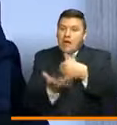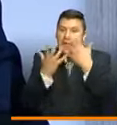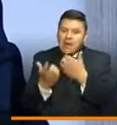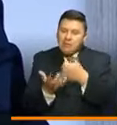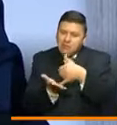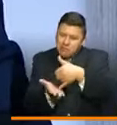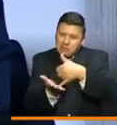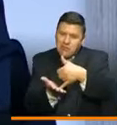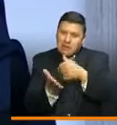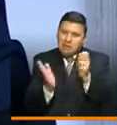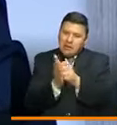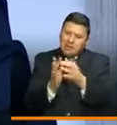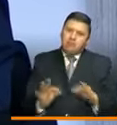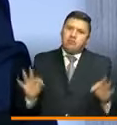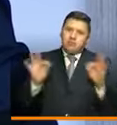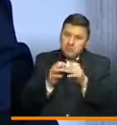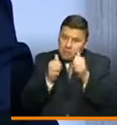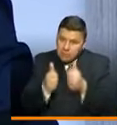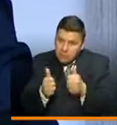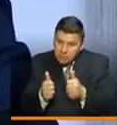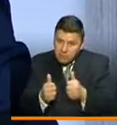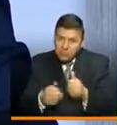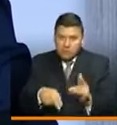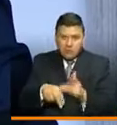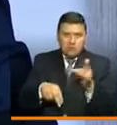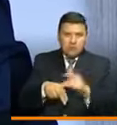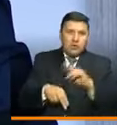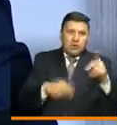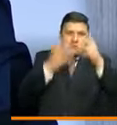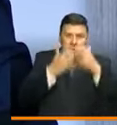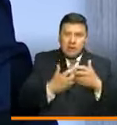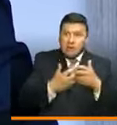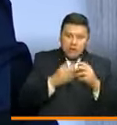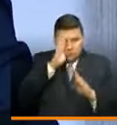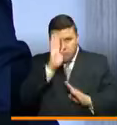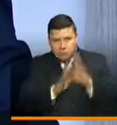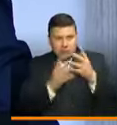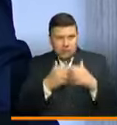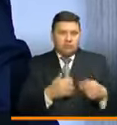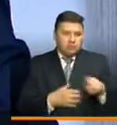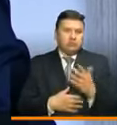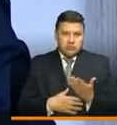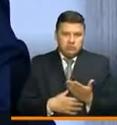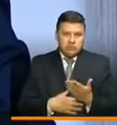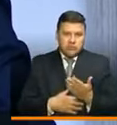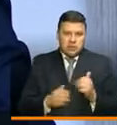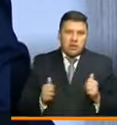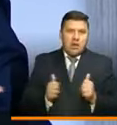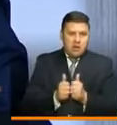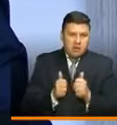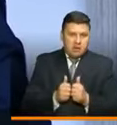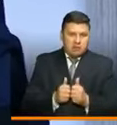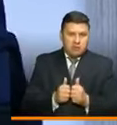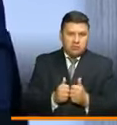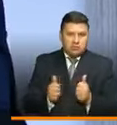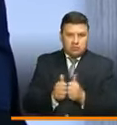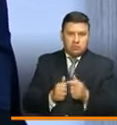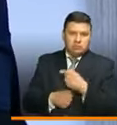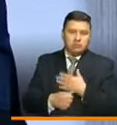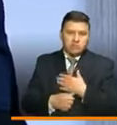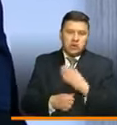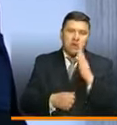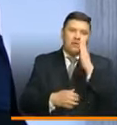una altísima importancia a estimular a otros emprendedores que nos han acompañado y a los que nos van a acompañar